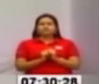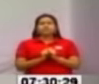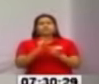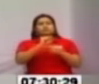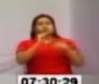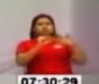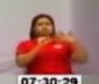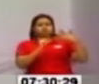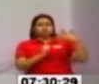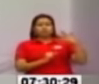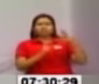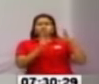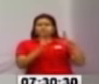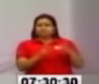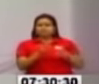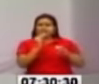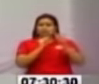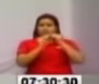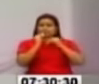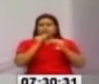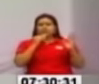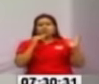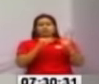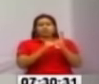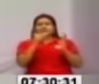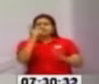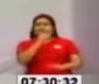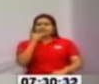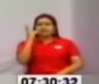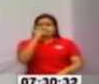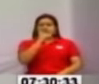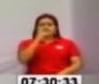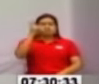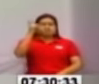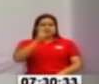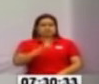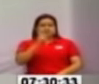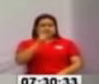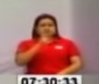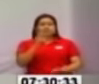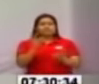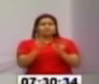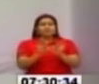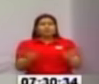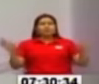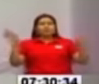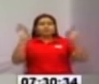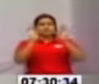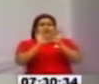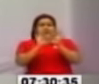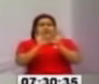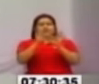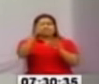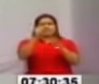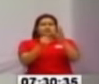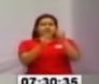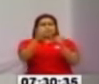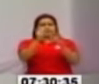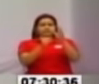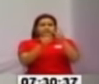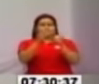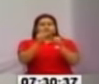nutrientes en una misma comida. Por ejemplo, en el desayuno necesito comenzar por el alimento más importante, que son los lácteos. Los lácteos